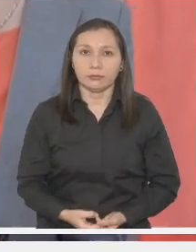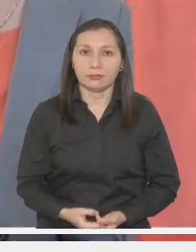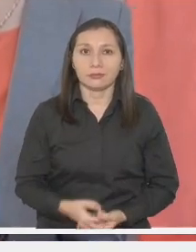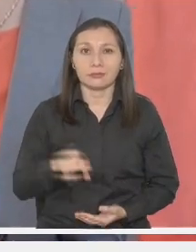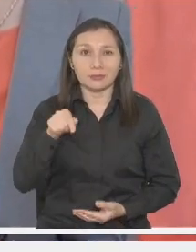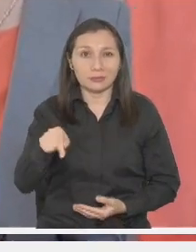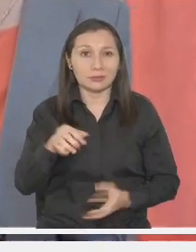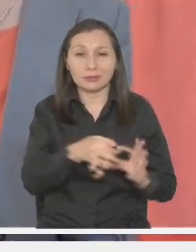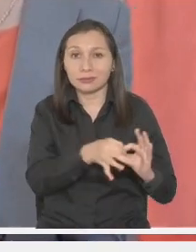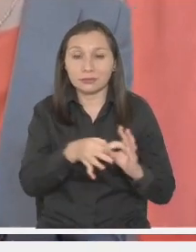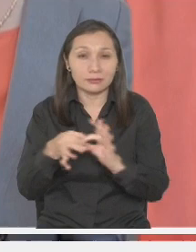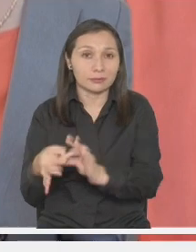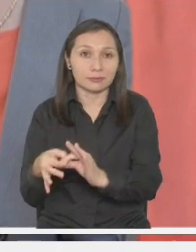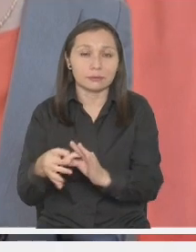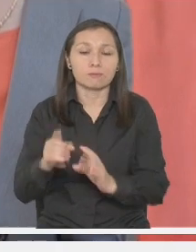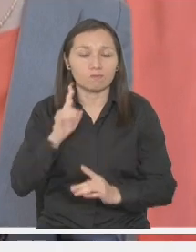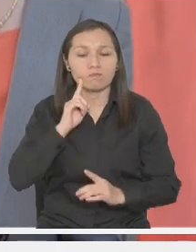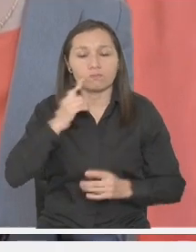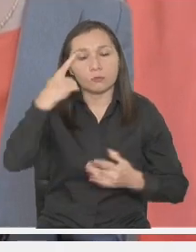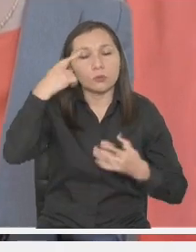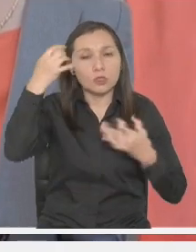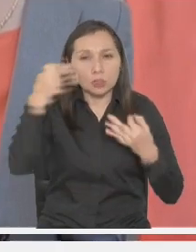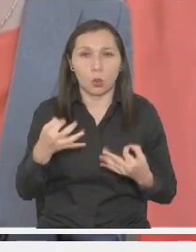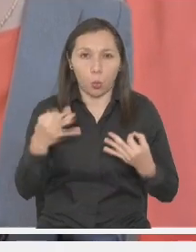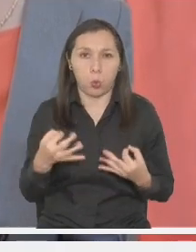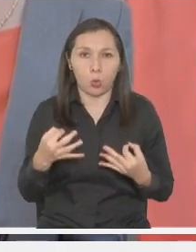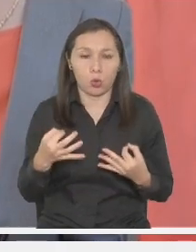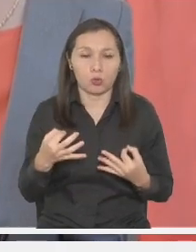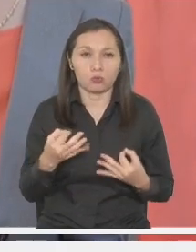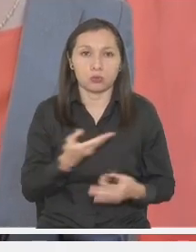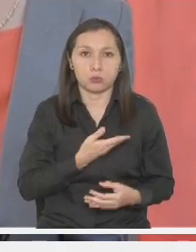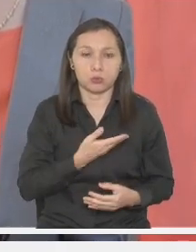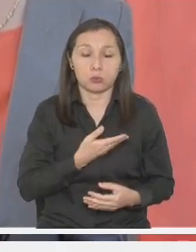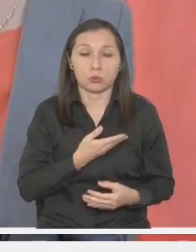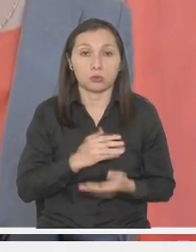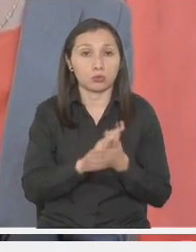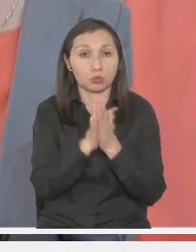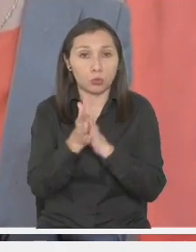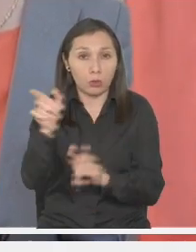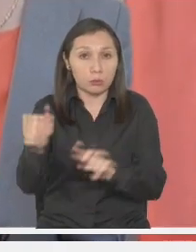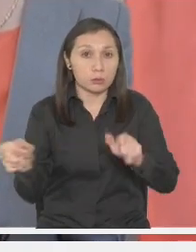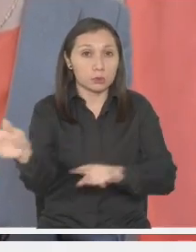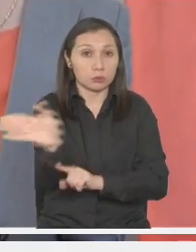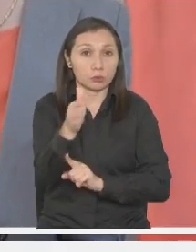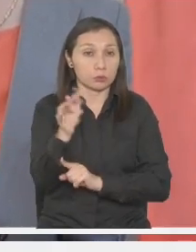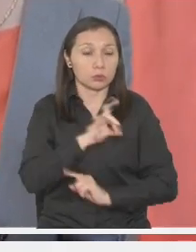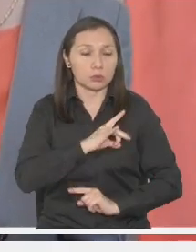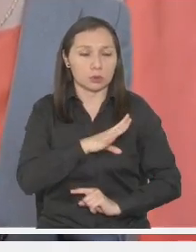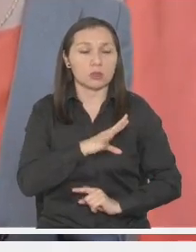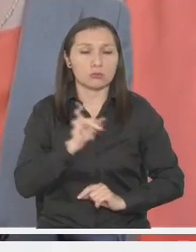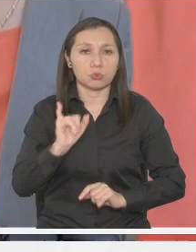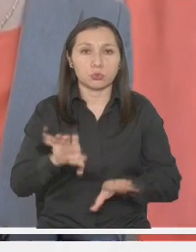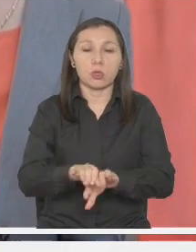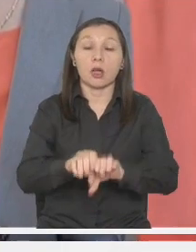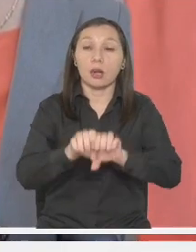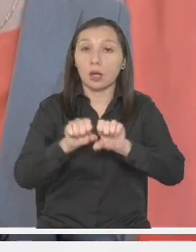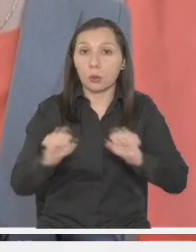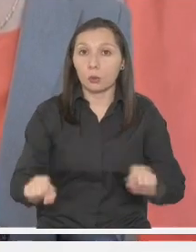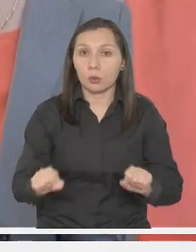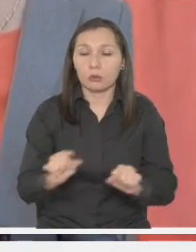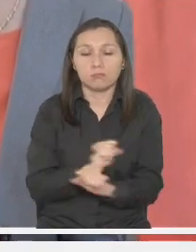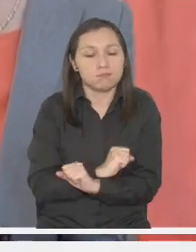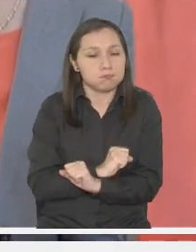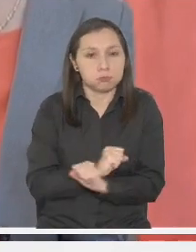En este sentido, estoy convencido que todos nuestros compatriotas van a estar de acuerdo en que